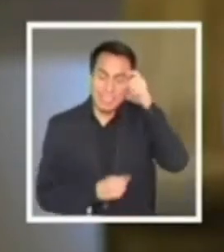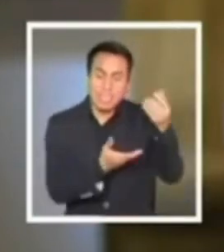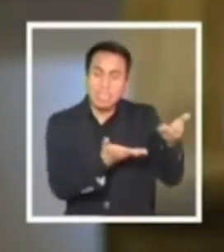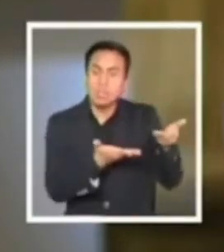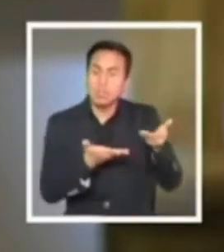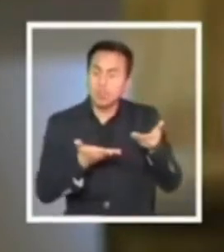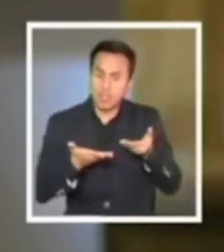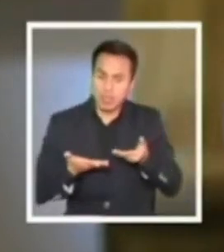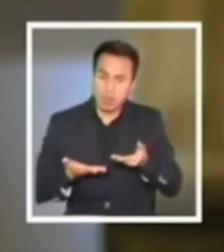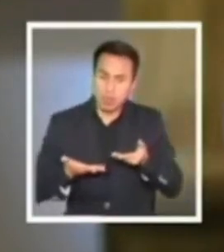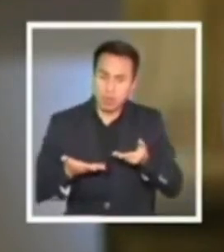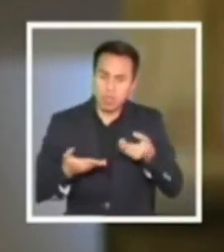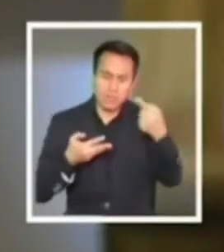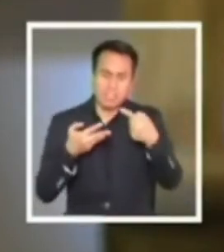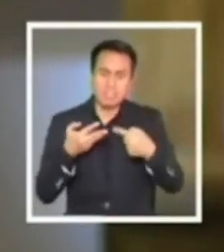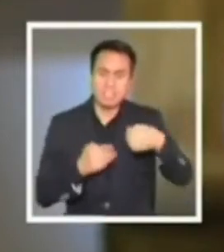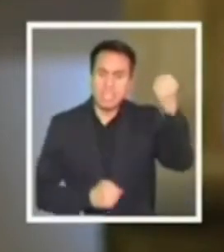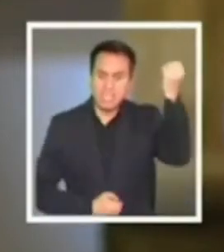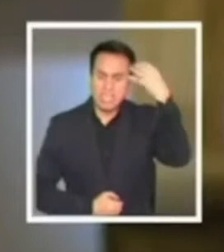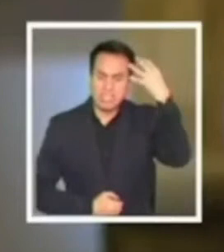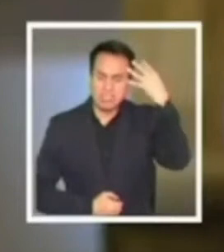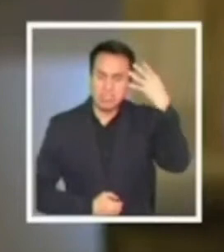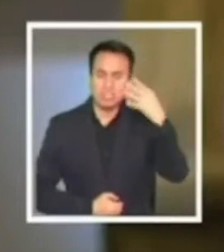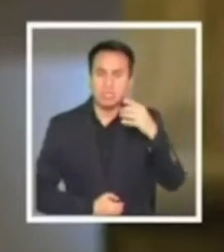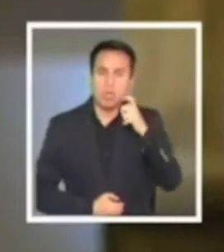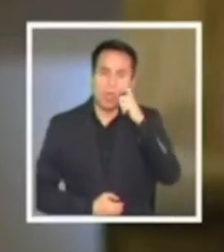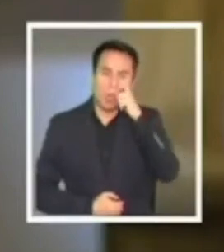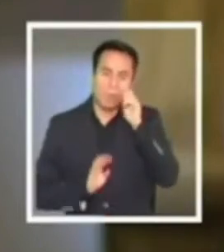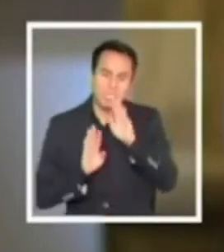dejó muchas lecciones de